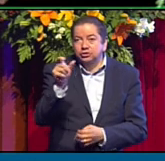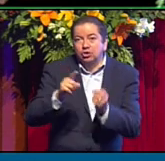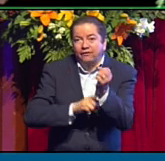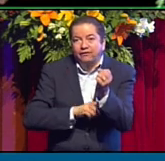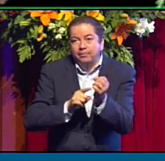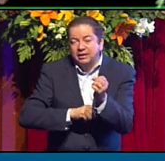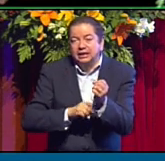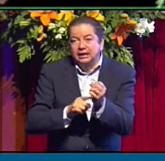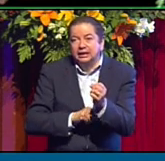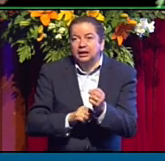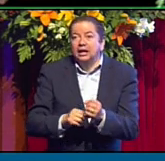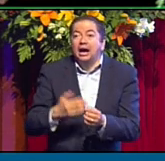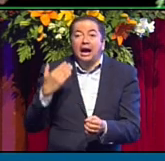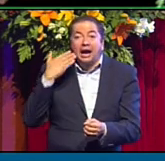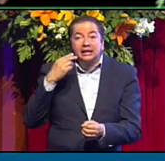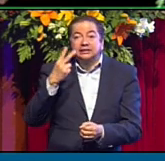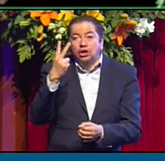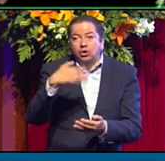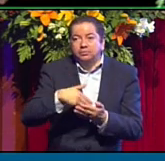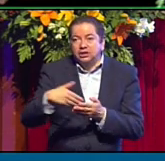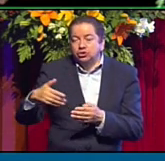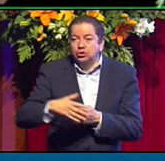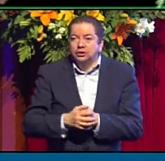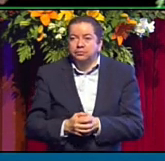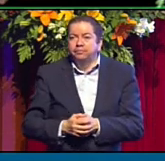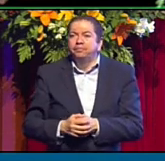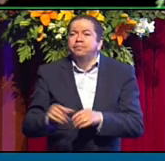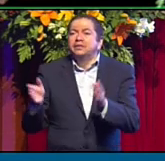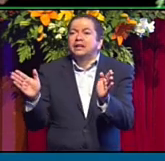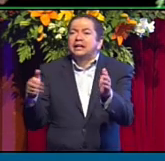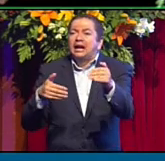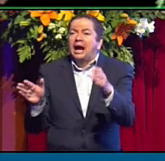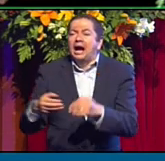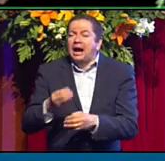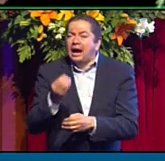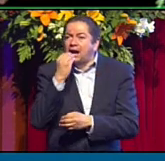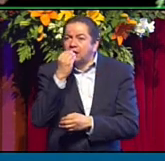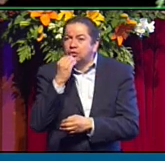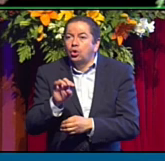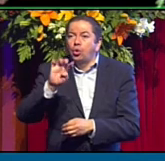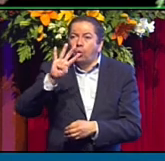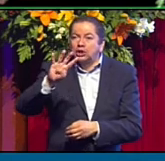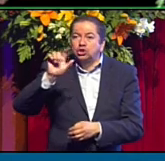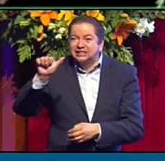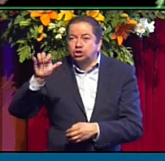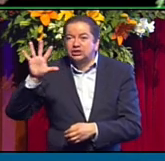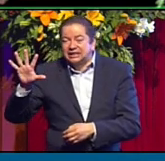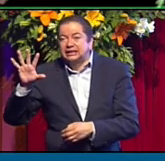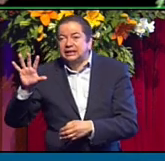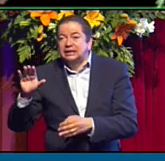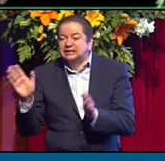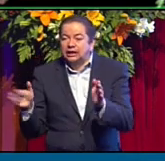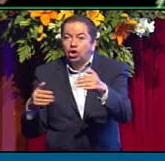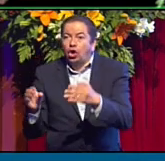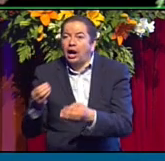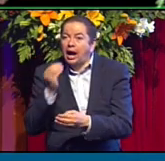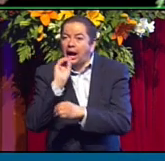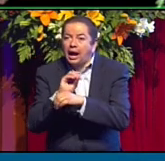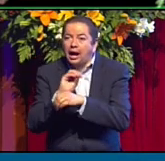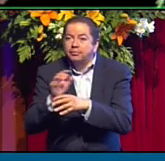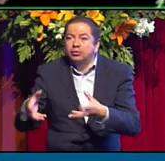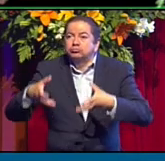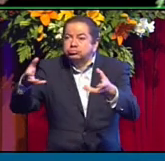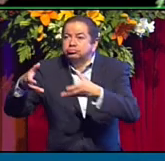familias beneficiadas por casi 2.200.000 pesos. Caja familiar en alimento, 475 cajas de alimentos. ¿A quiénes le entregamos? A